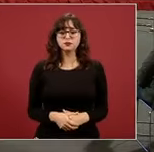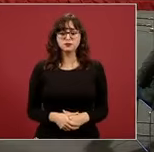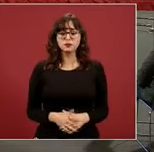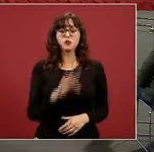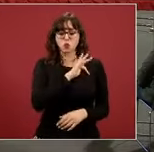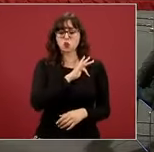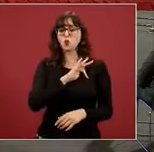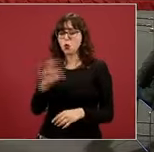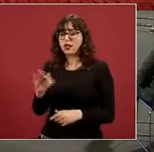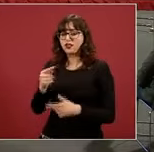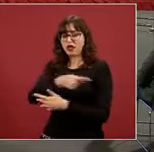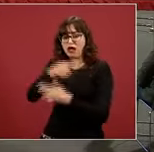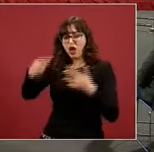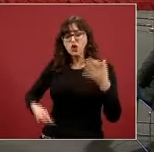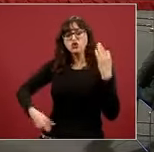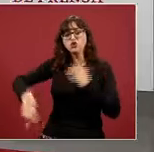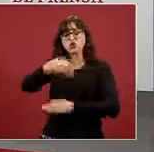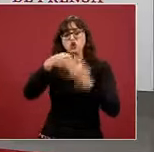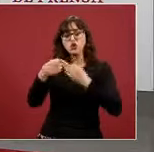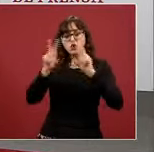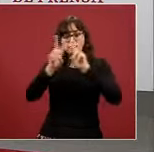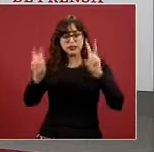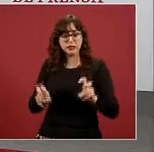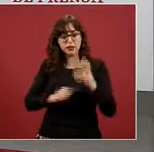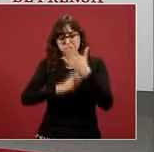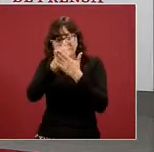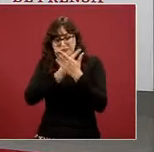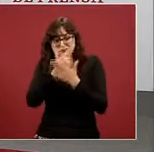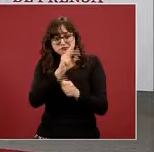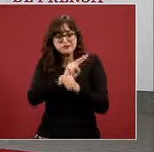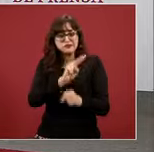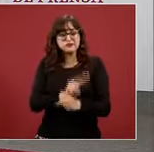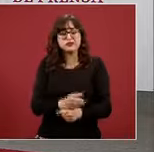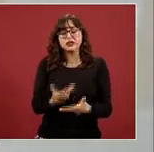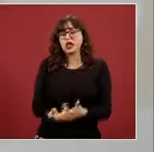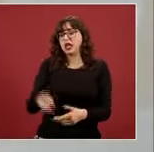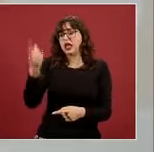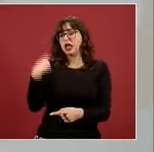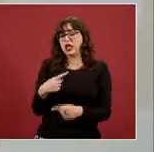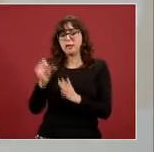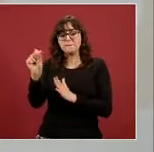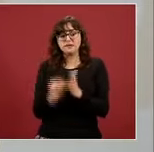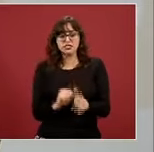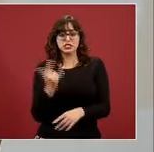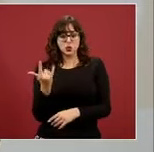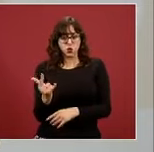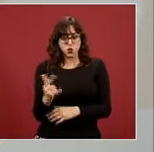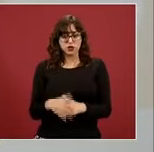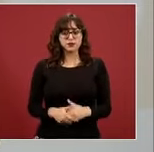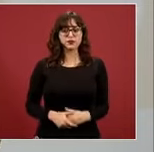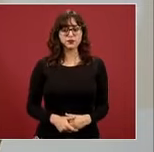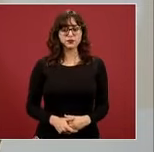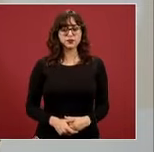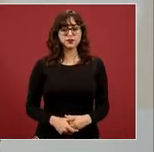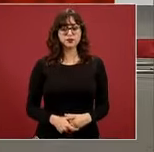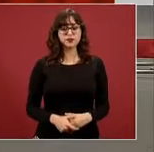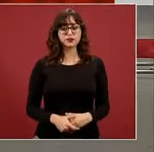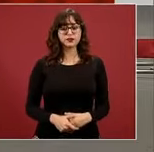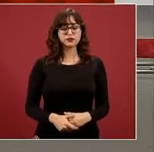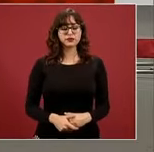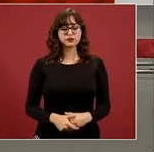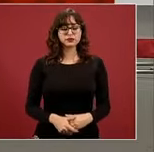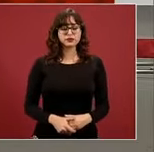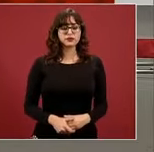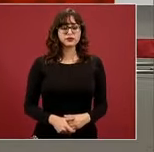publicar todo el desarrollo de esta auditoría que se realizó en el mes de julio. Ahora, como parte de